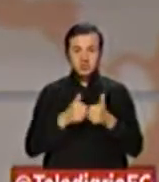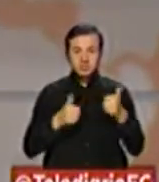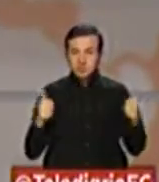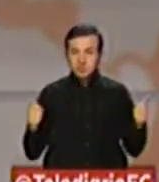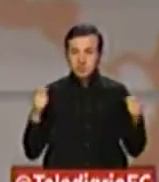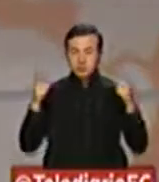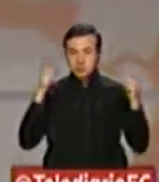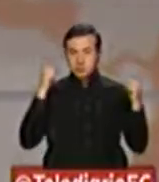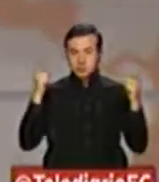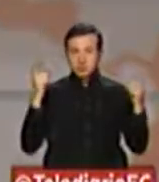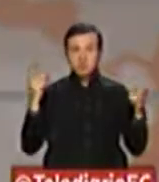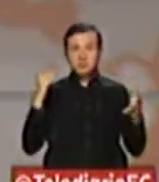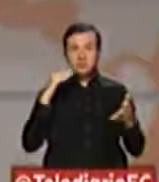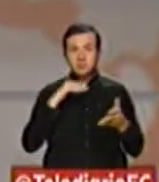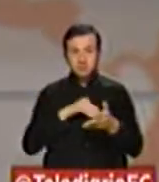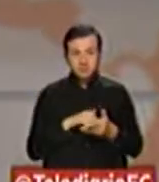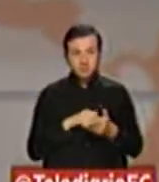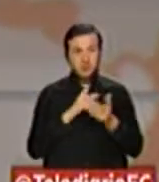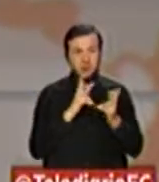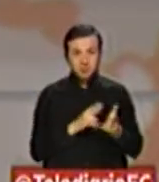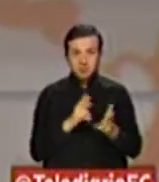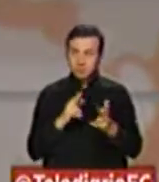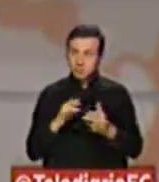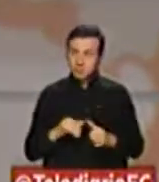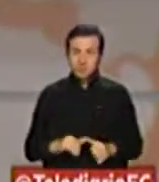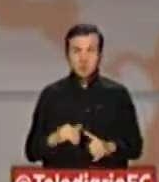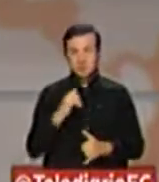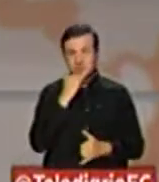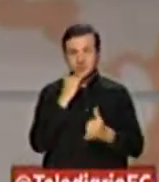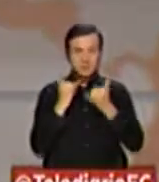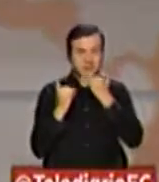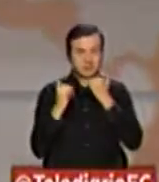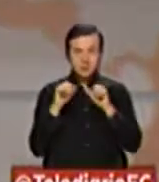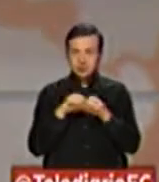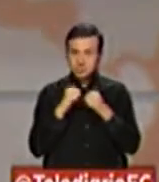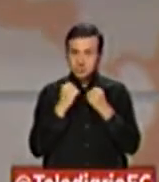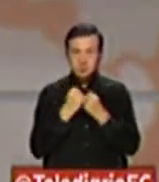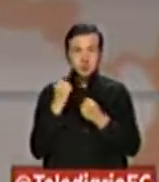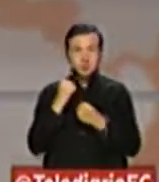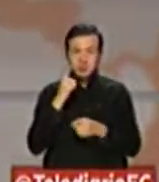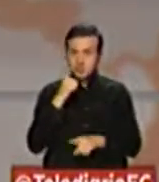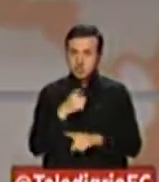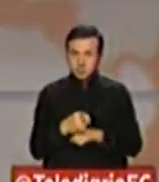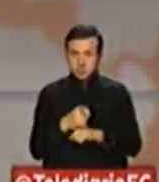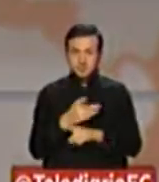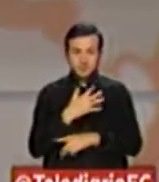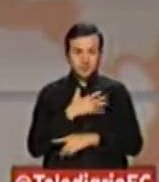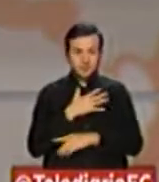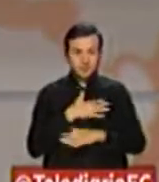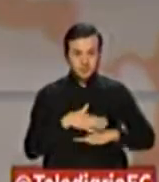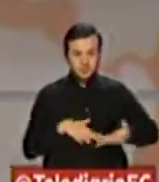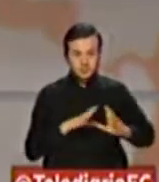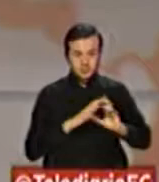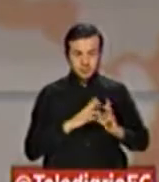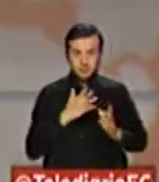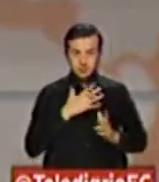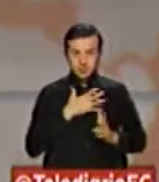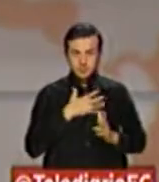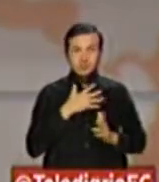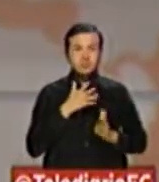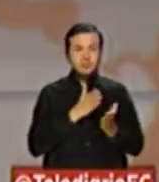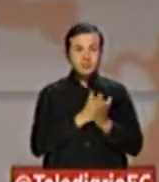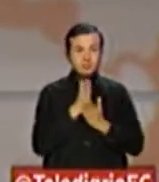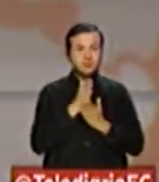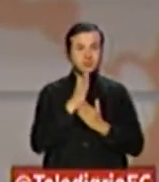autoridades de control nuevamente reproducían las típicas prácticas. Creo que como sociedad civil tenemos que exigir. Desde mi espacio, como decana de la Facultad